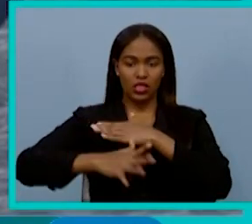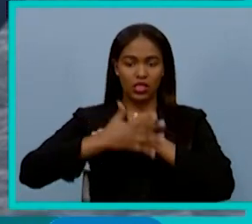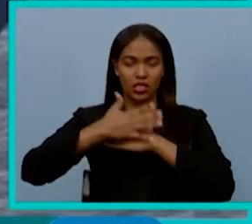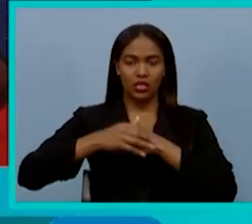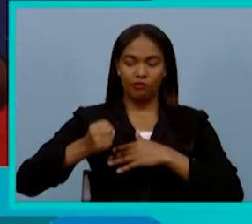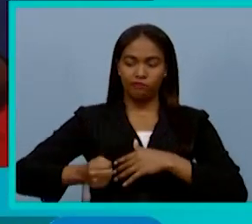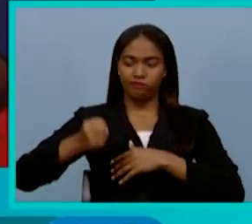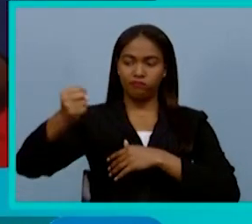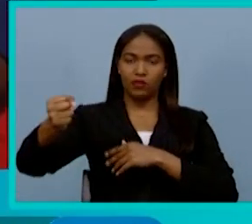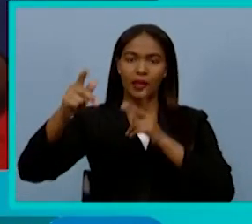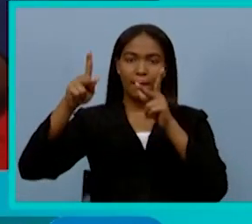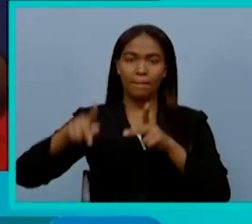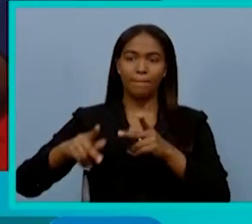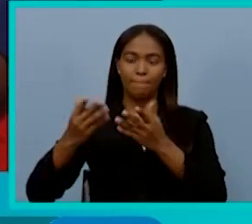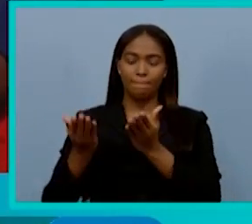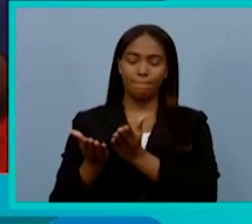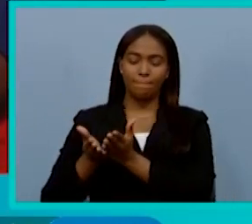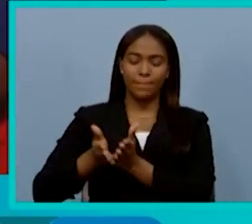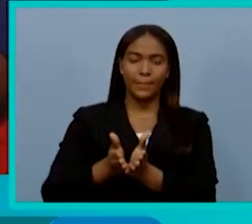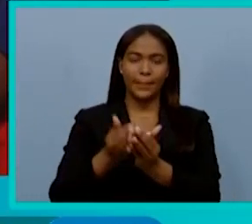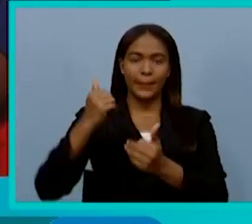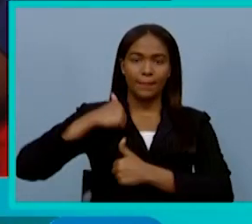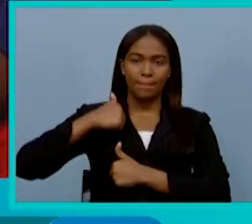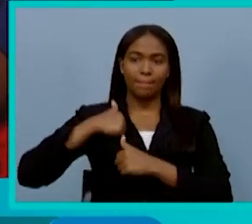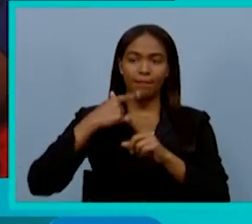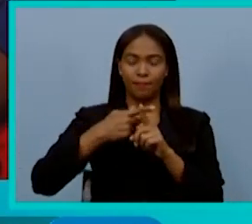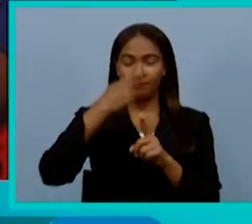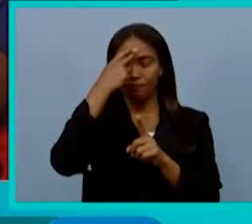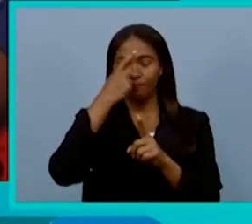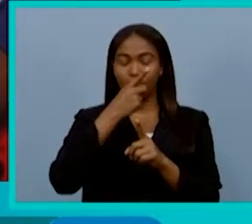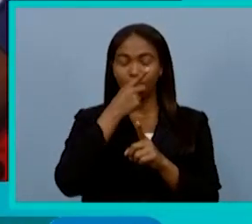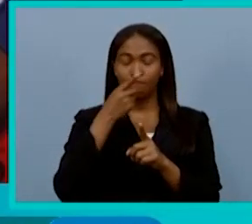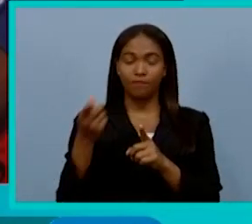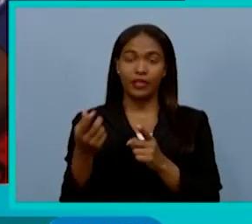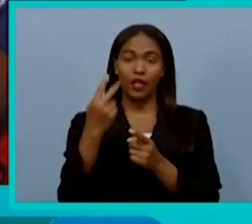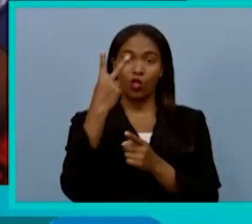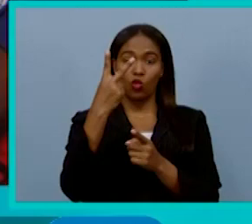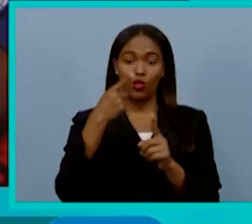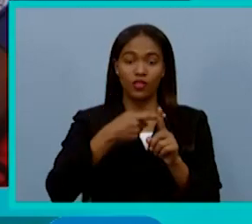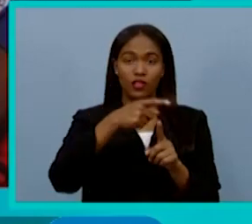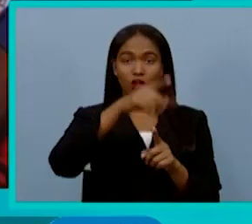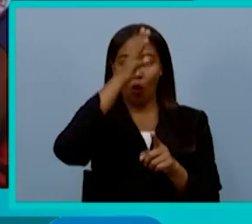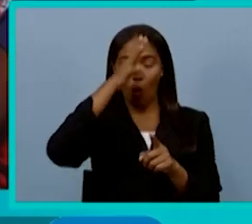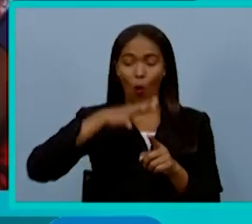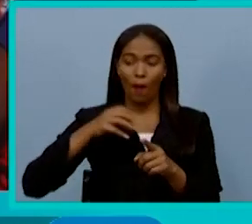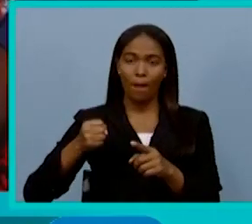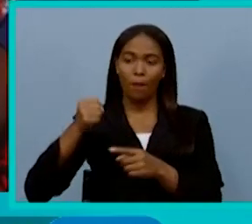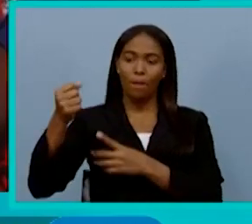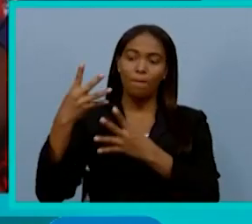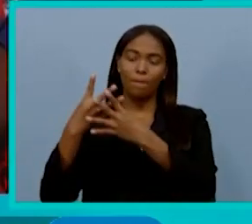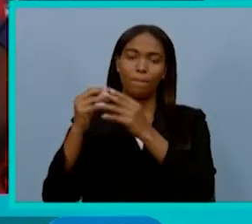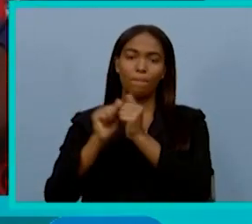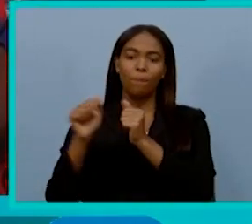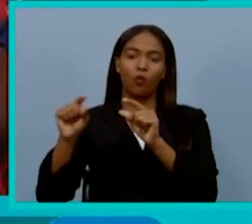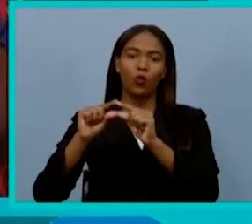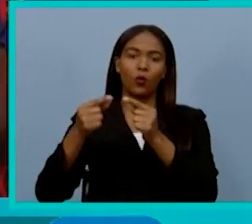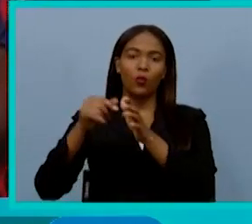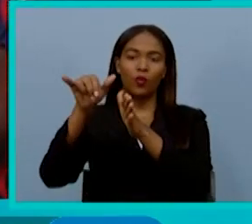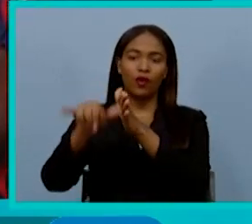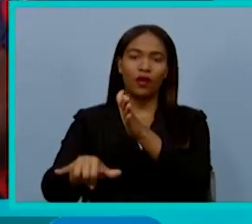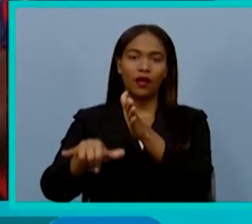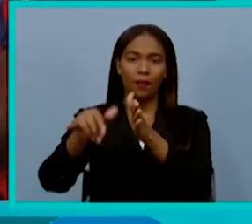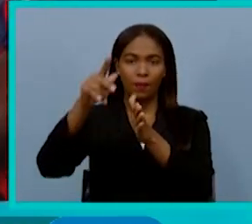migrantes a un buque de la Armada Dominicana frente a República Dominicana. Se destaca que dos de los hombres detenidos con el grupo permanecen en Puerto